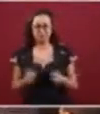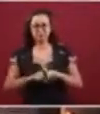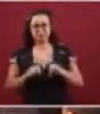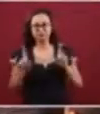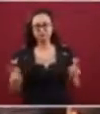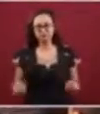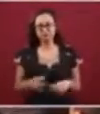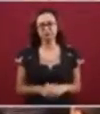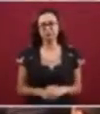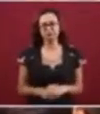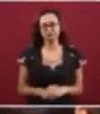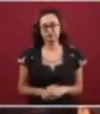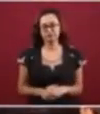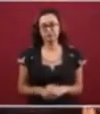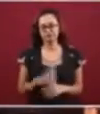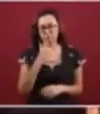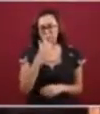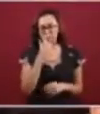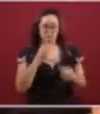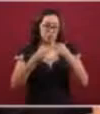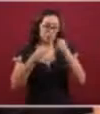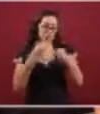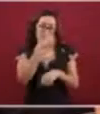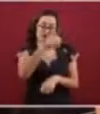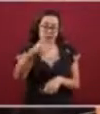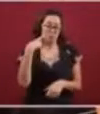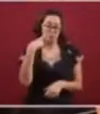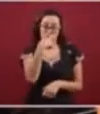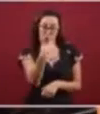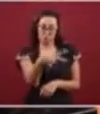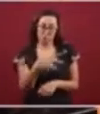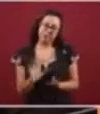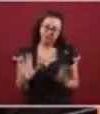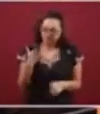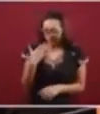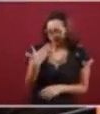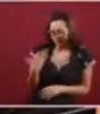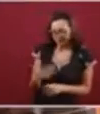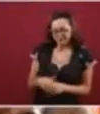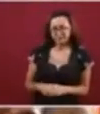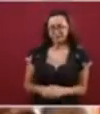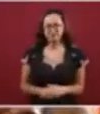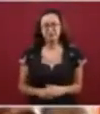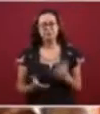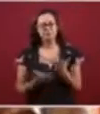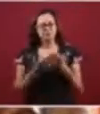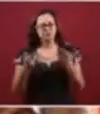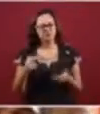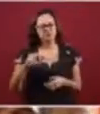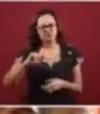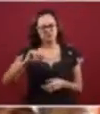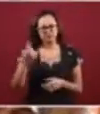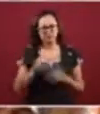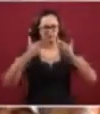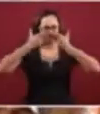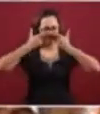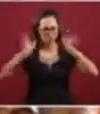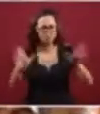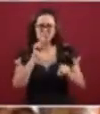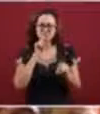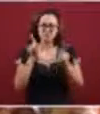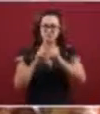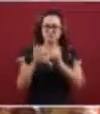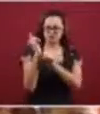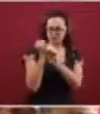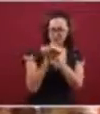boletines como periodista? Ya es otra cada cosa. Cada quien. Quería preguntar, en esta apertura que va a haber de la agencia, ¿va a haber investigaciones